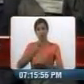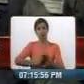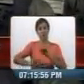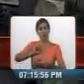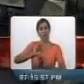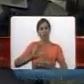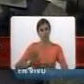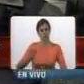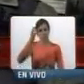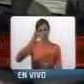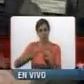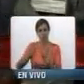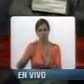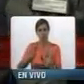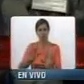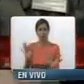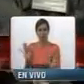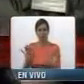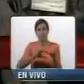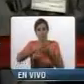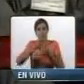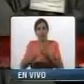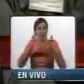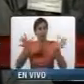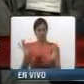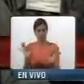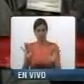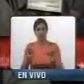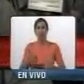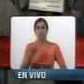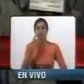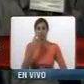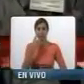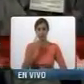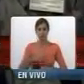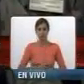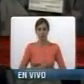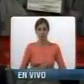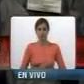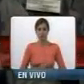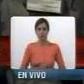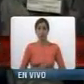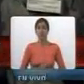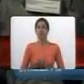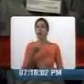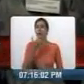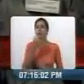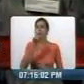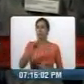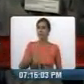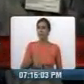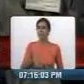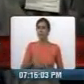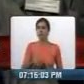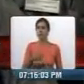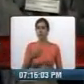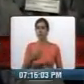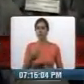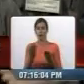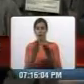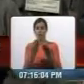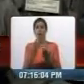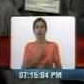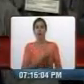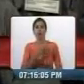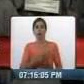a males mayores. Se han presentado otros conatos como Don Bosco.